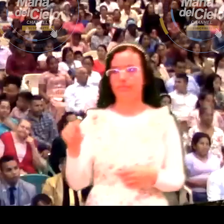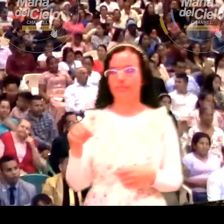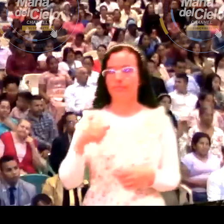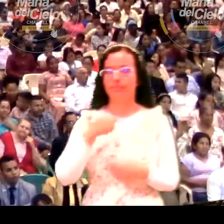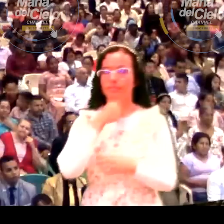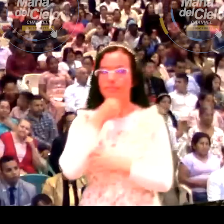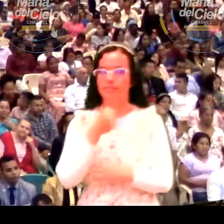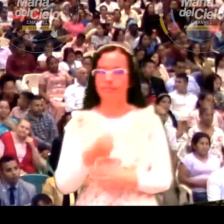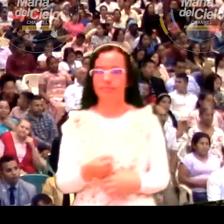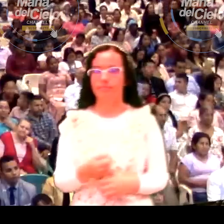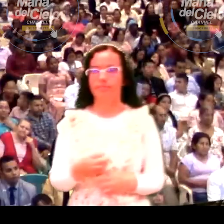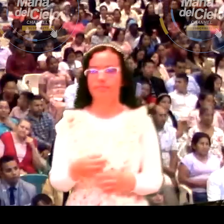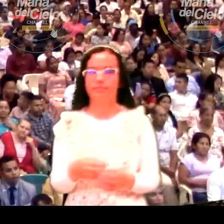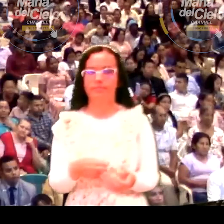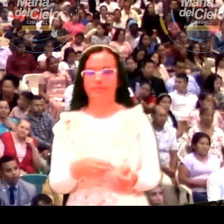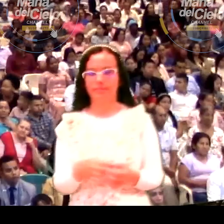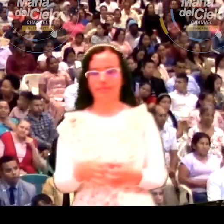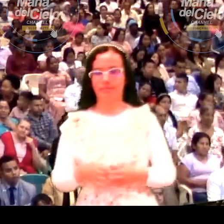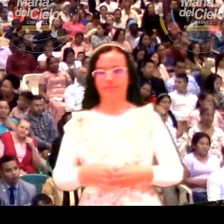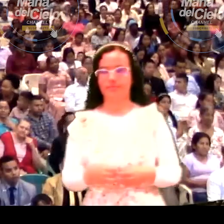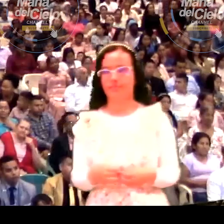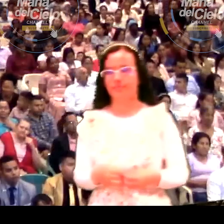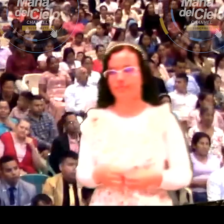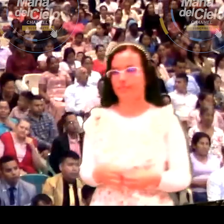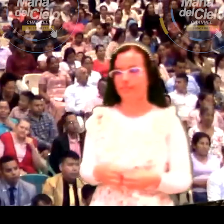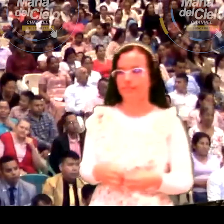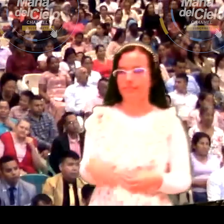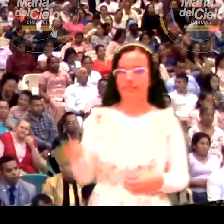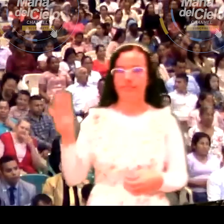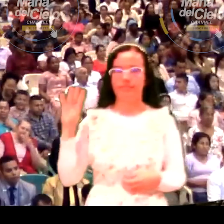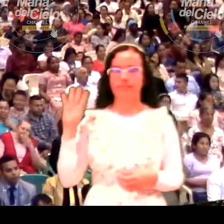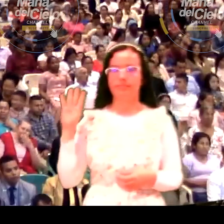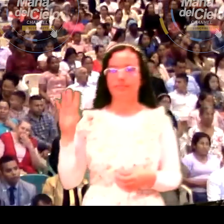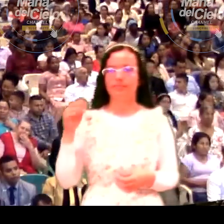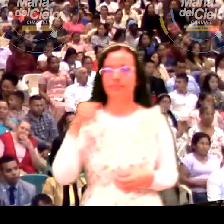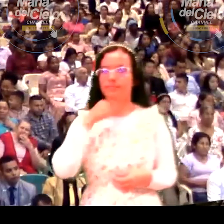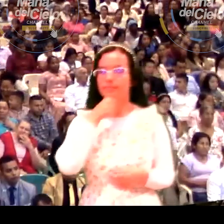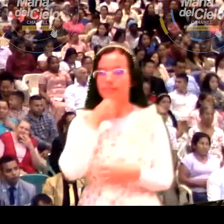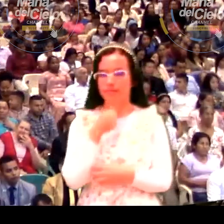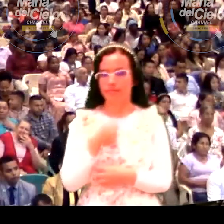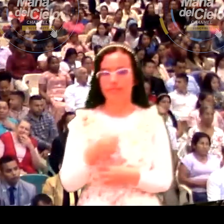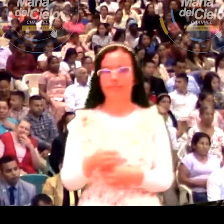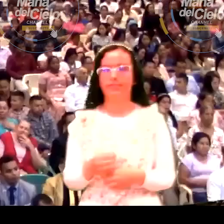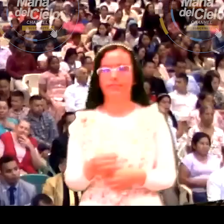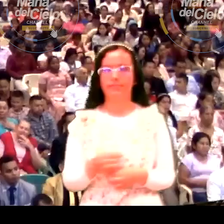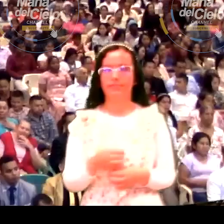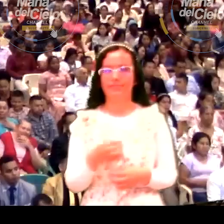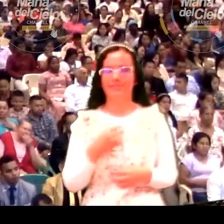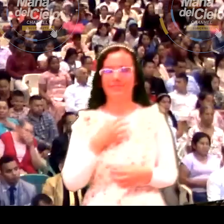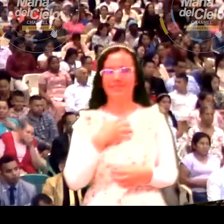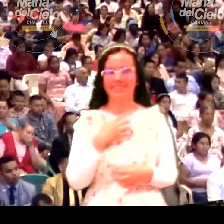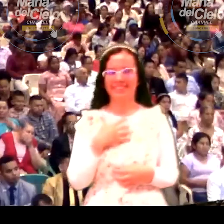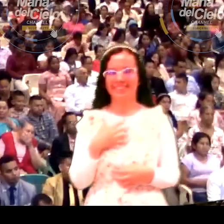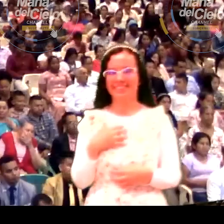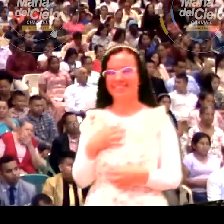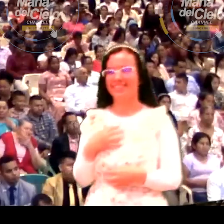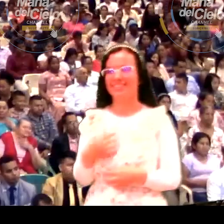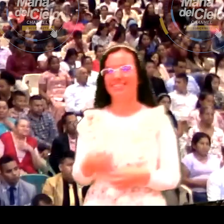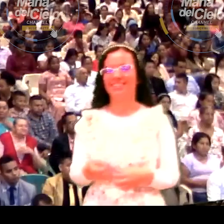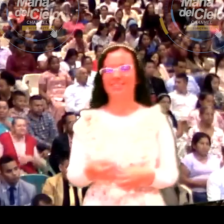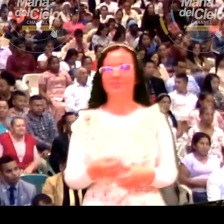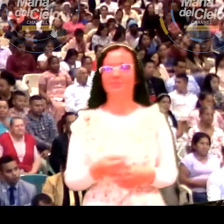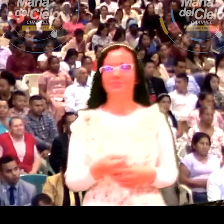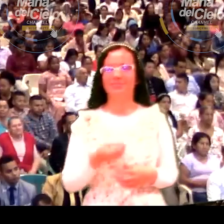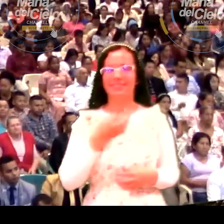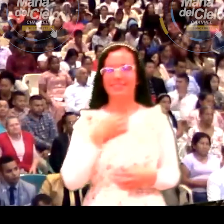así. La esposa del anciano lo que hizo fue reírse. Le dio